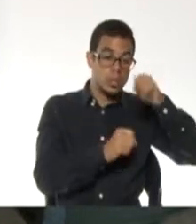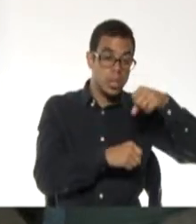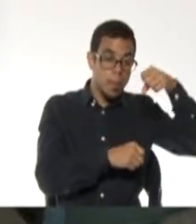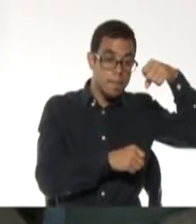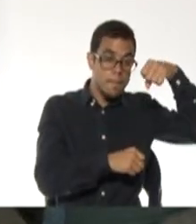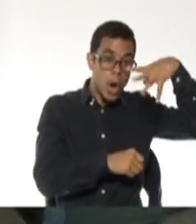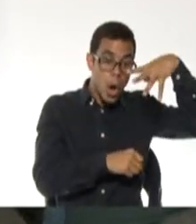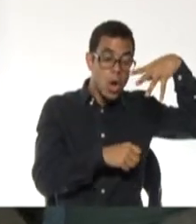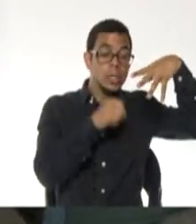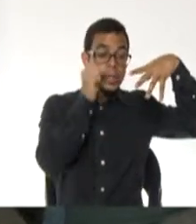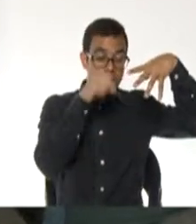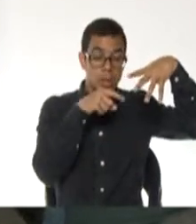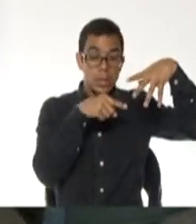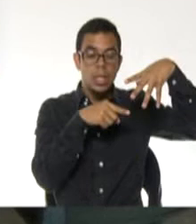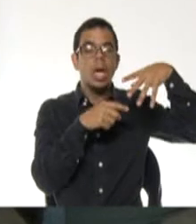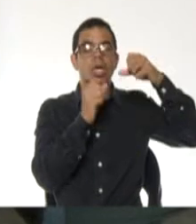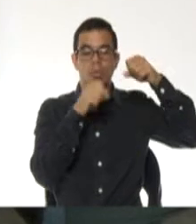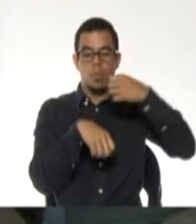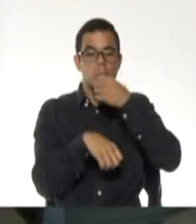lado,